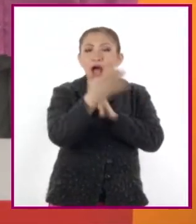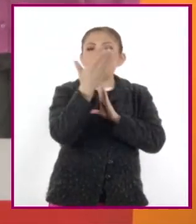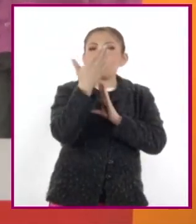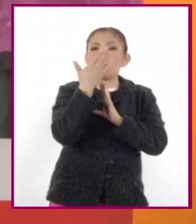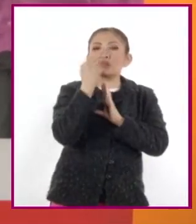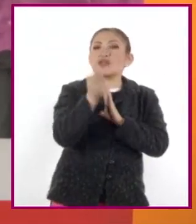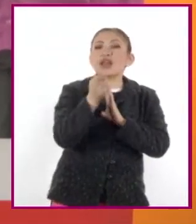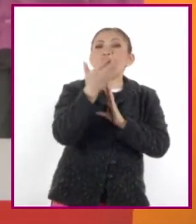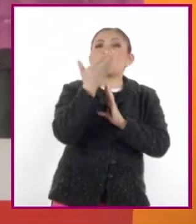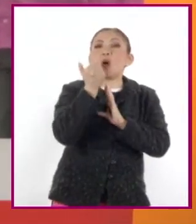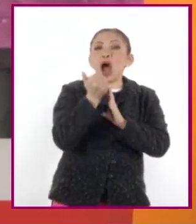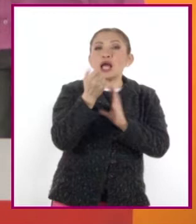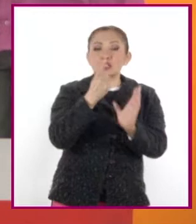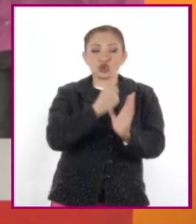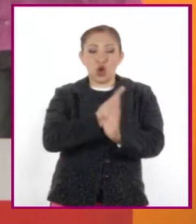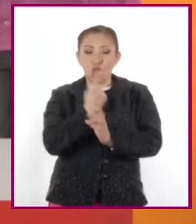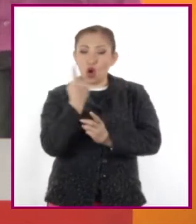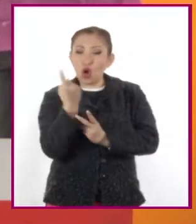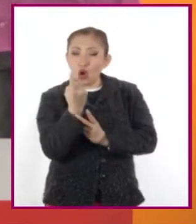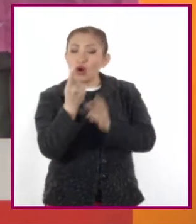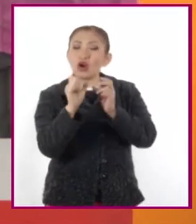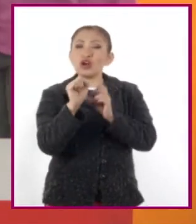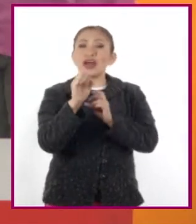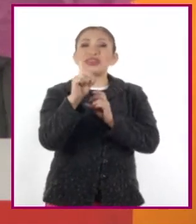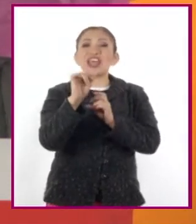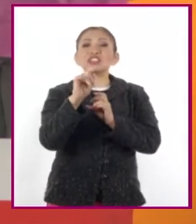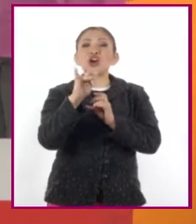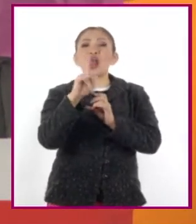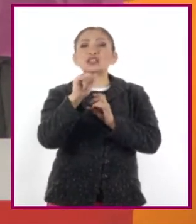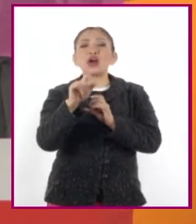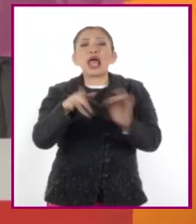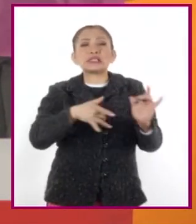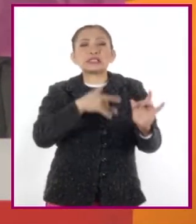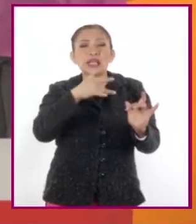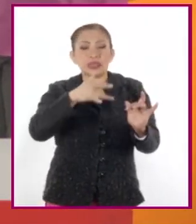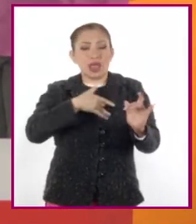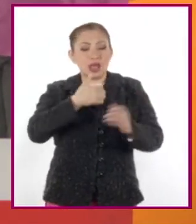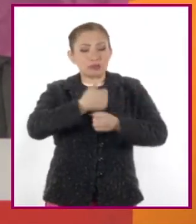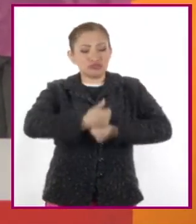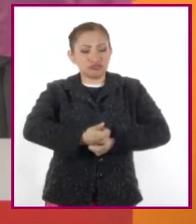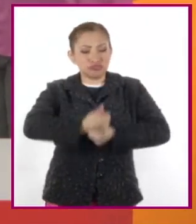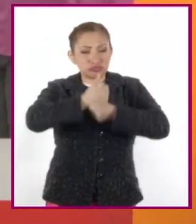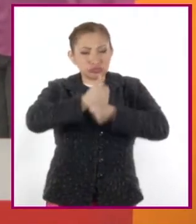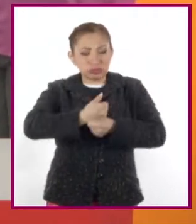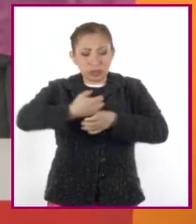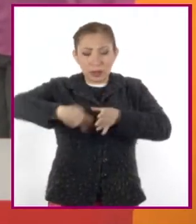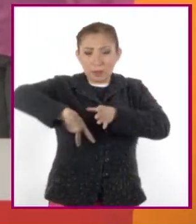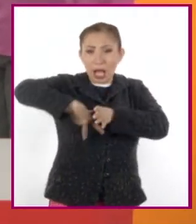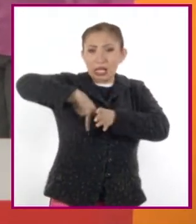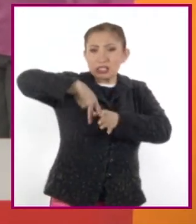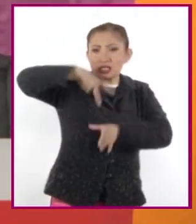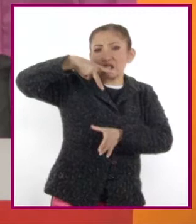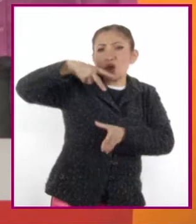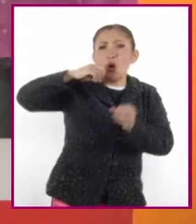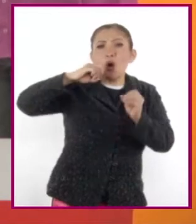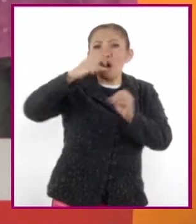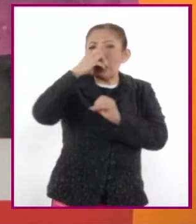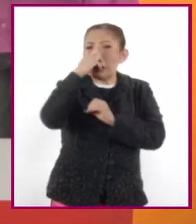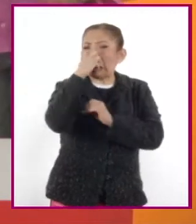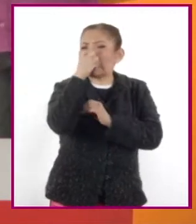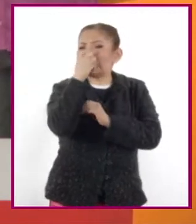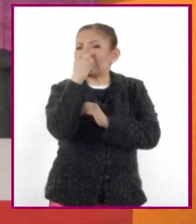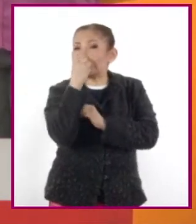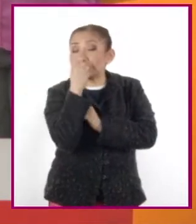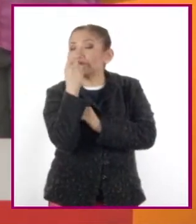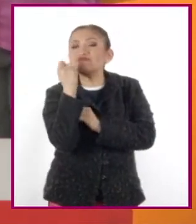desolación. Desolación significa una sensación de dolor, vacío o una gran tristeza,